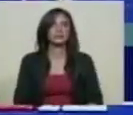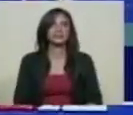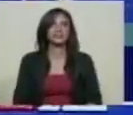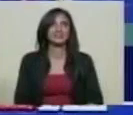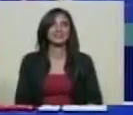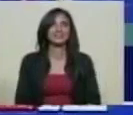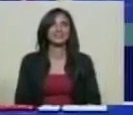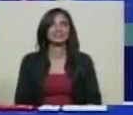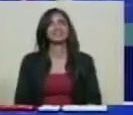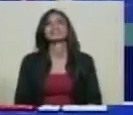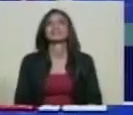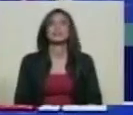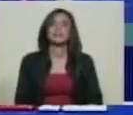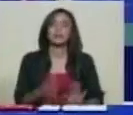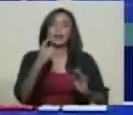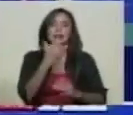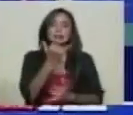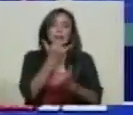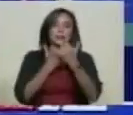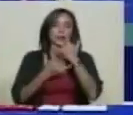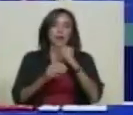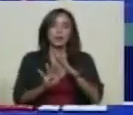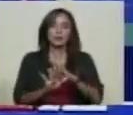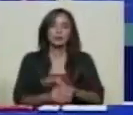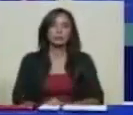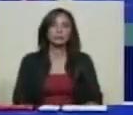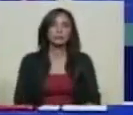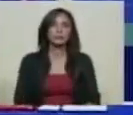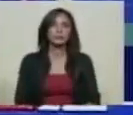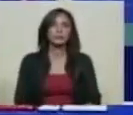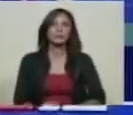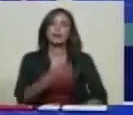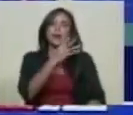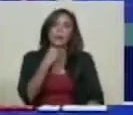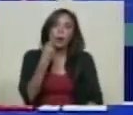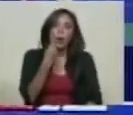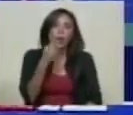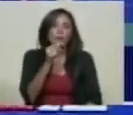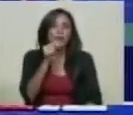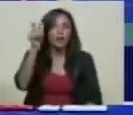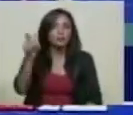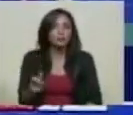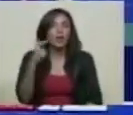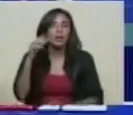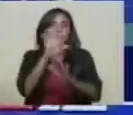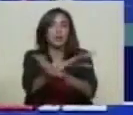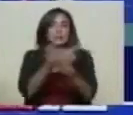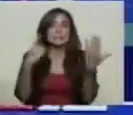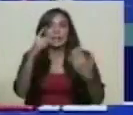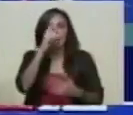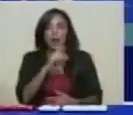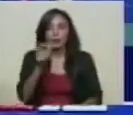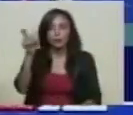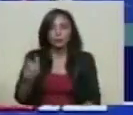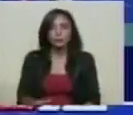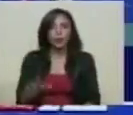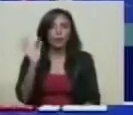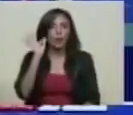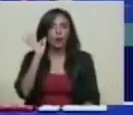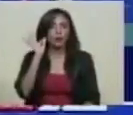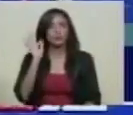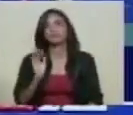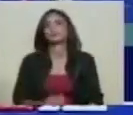Compañera, no, me equivoqué, la más joven, 16 años, la